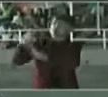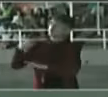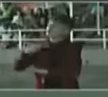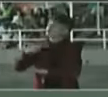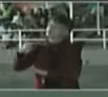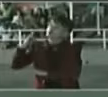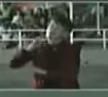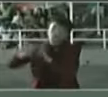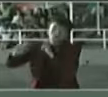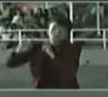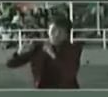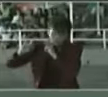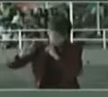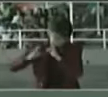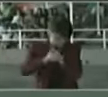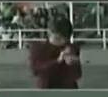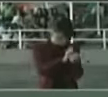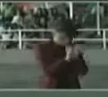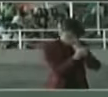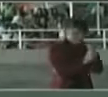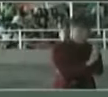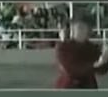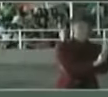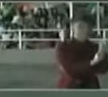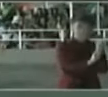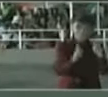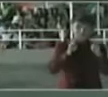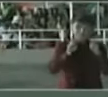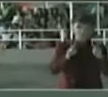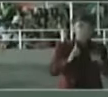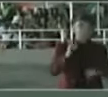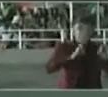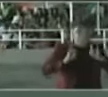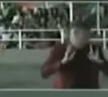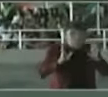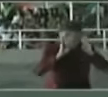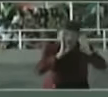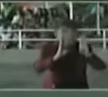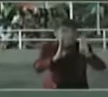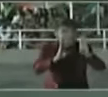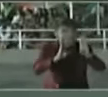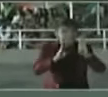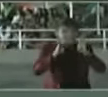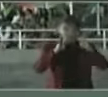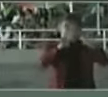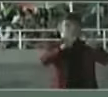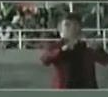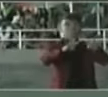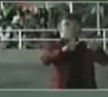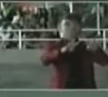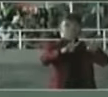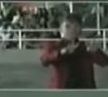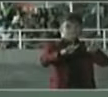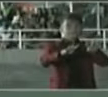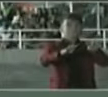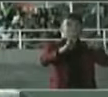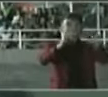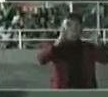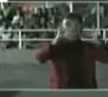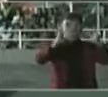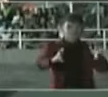hizo carne, no solo para que la oyéramos, sino también para que la viéramos. Y